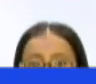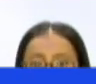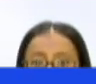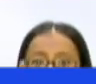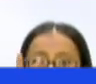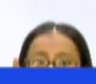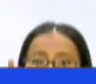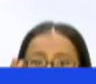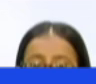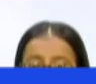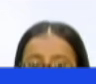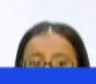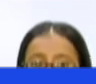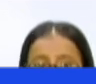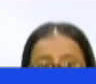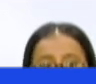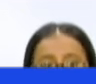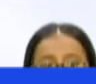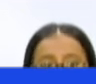15-CR-378.